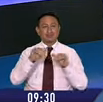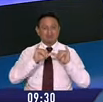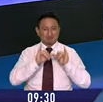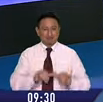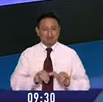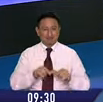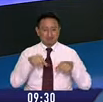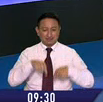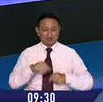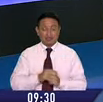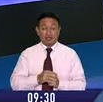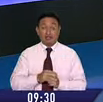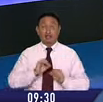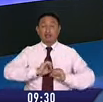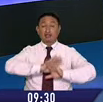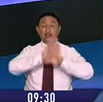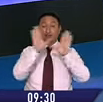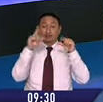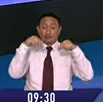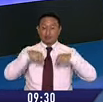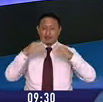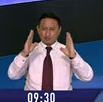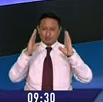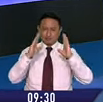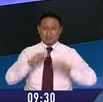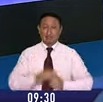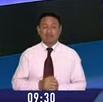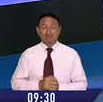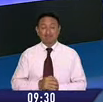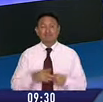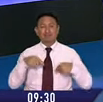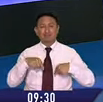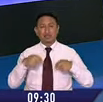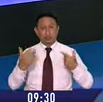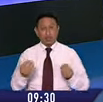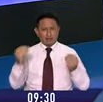continúen durante toda la jornada en nuestra sintonía también para que puedan informarse.